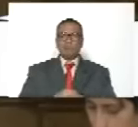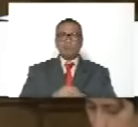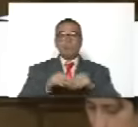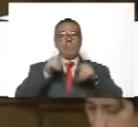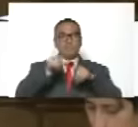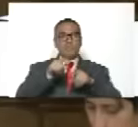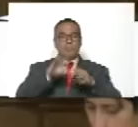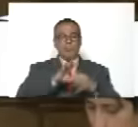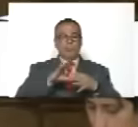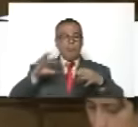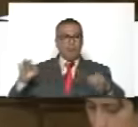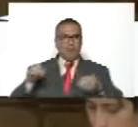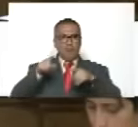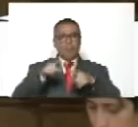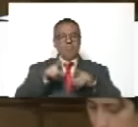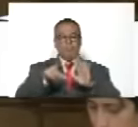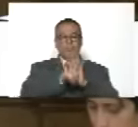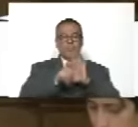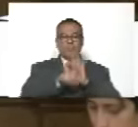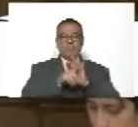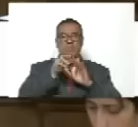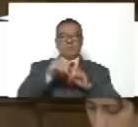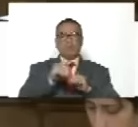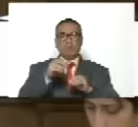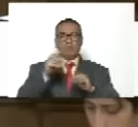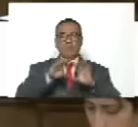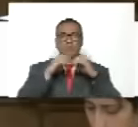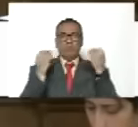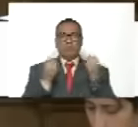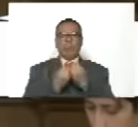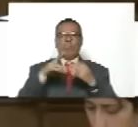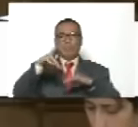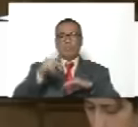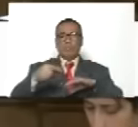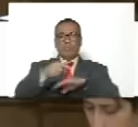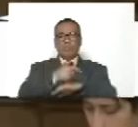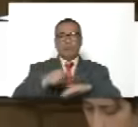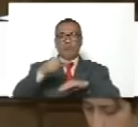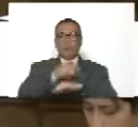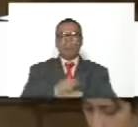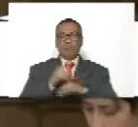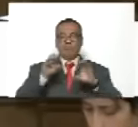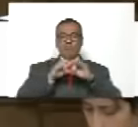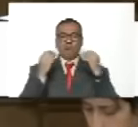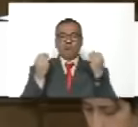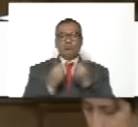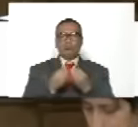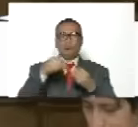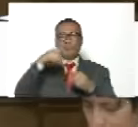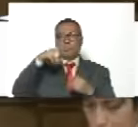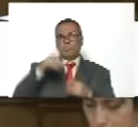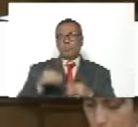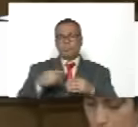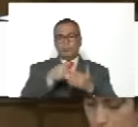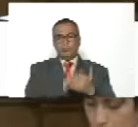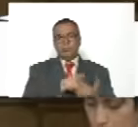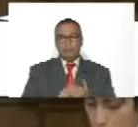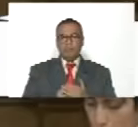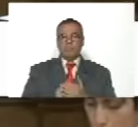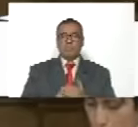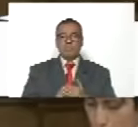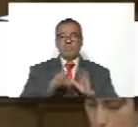Están excluidas de la aplicación de esta ley aquellas organizaciones no gubernamentales y organizaciones sin fines de lucro